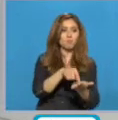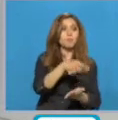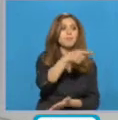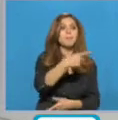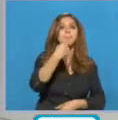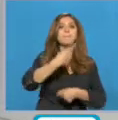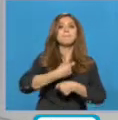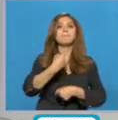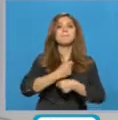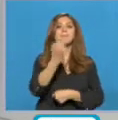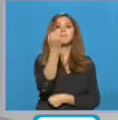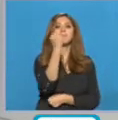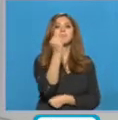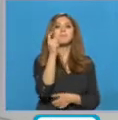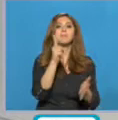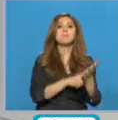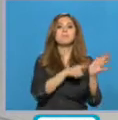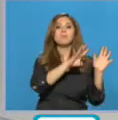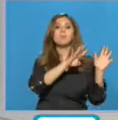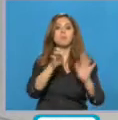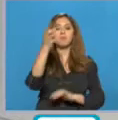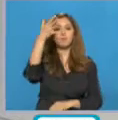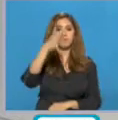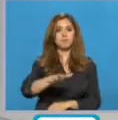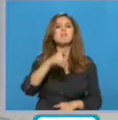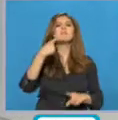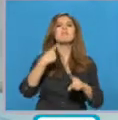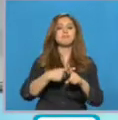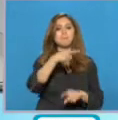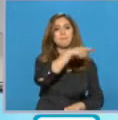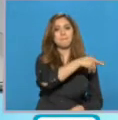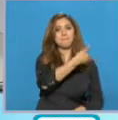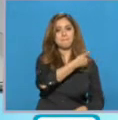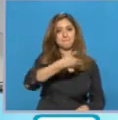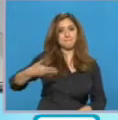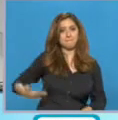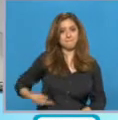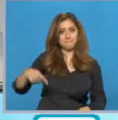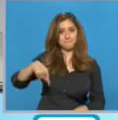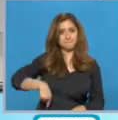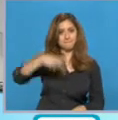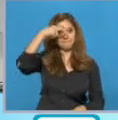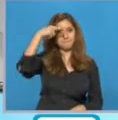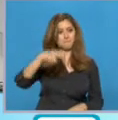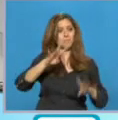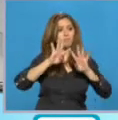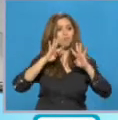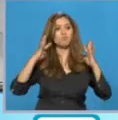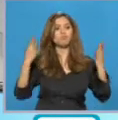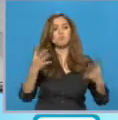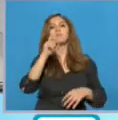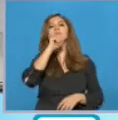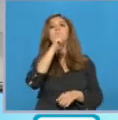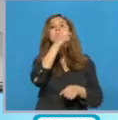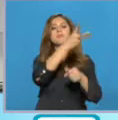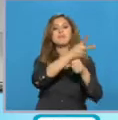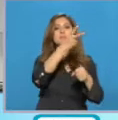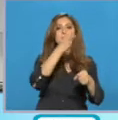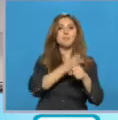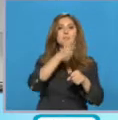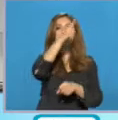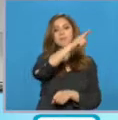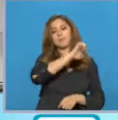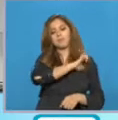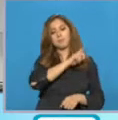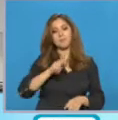de septiembre de 1910, estuvo presidida por, obviamente, el presidente de la República, todo su gabinete, estuvo como invitado de honor el embajador de Estados